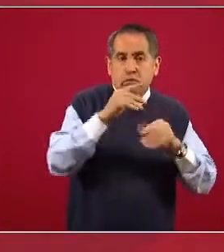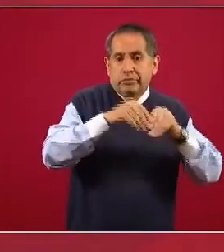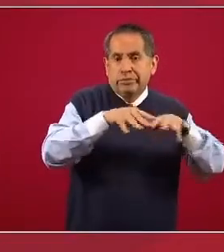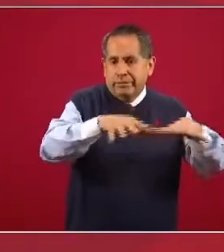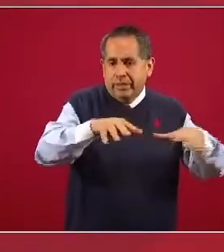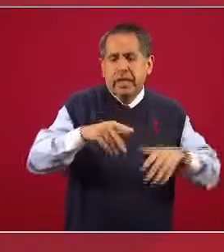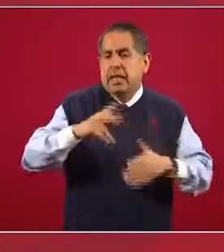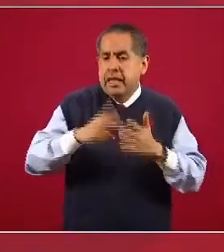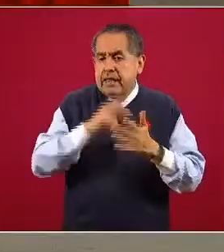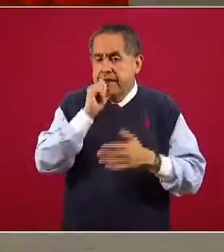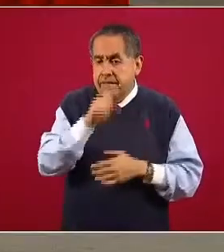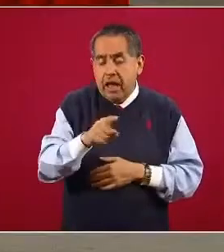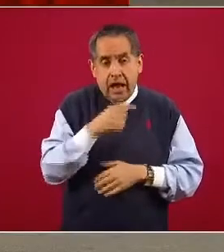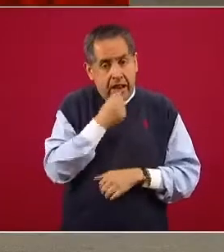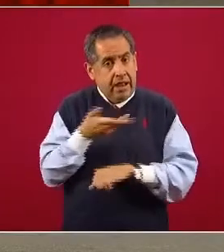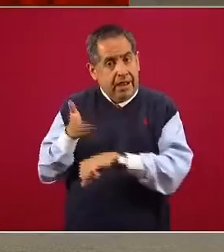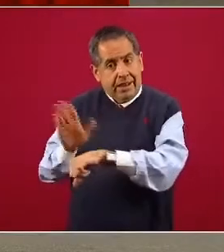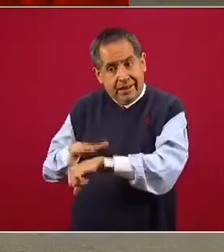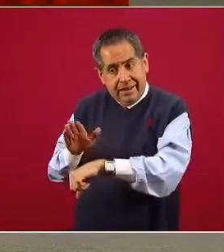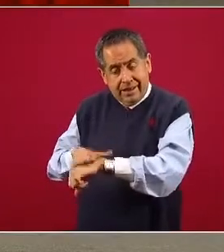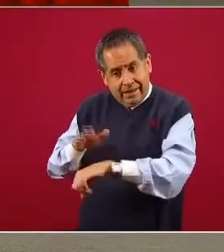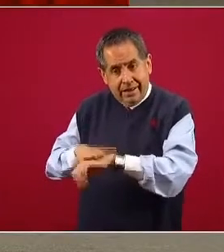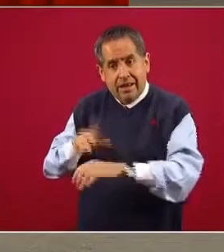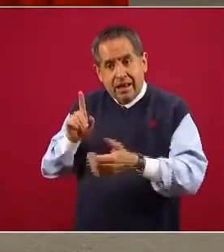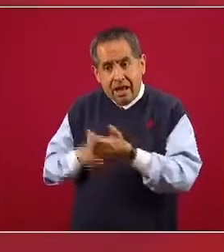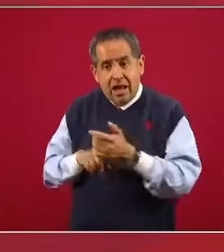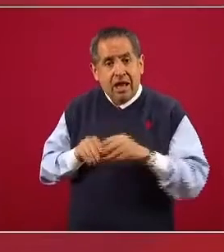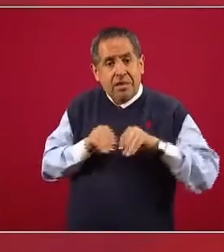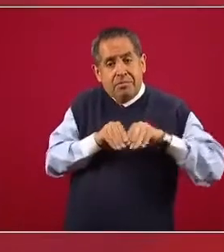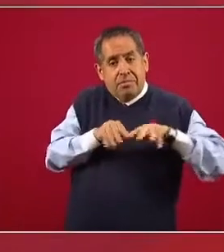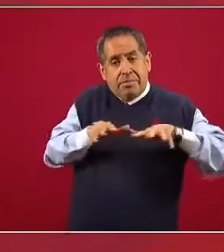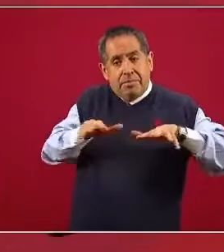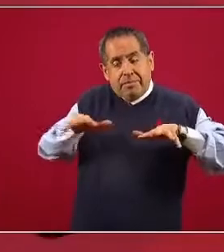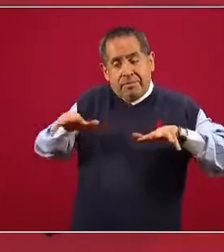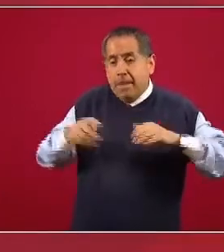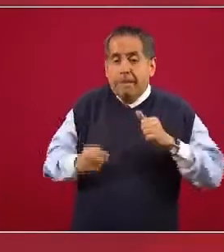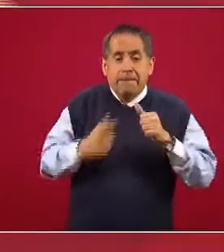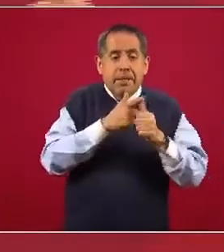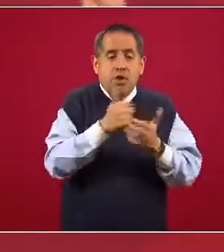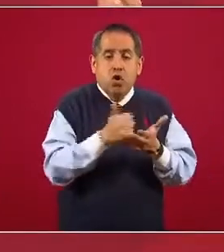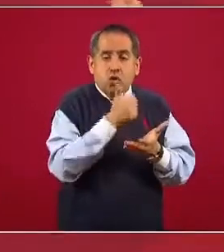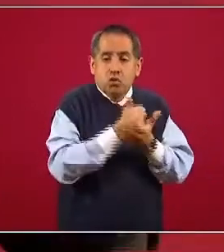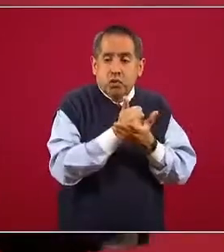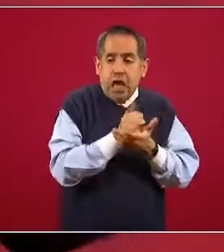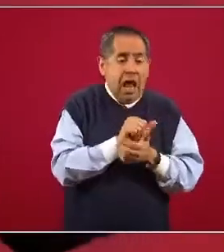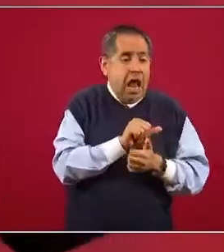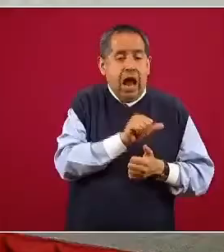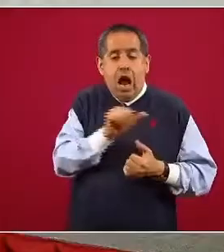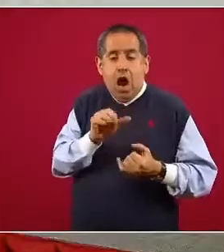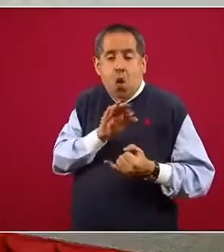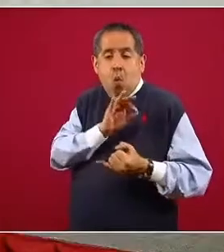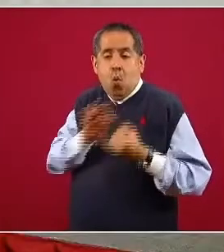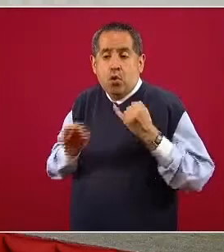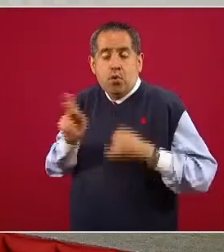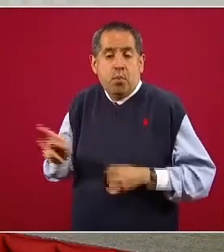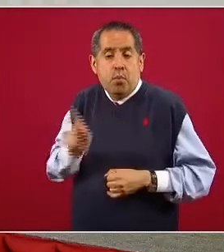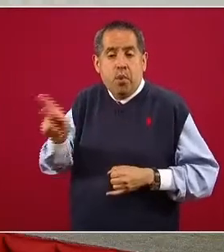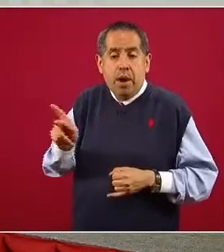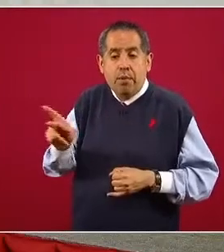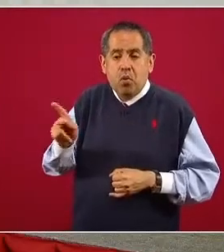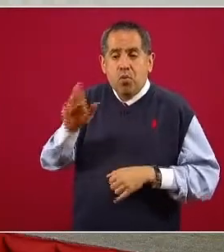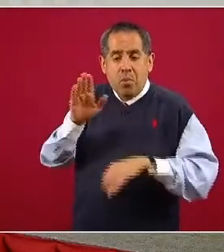lo dijimos en el contexto de alertar precisamente este desplazamiento territorial hacia las zonas suburbanas, las